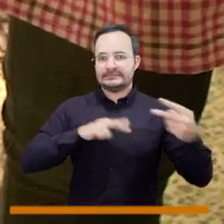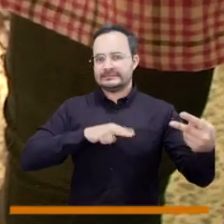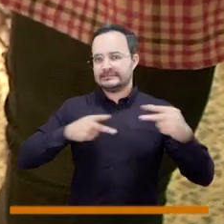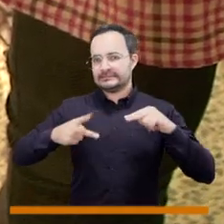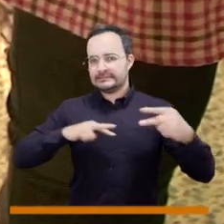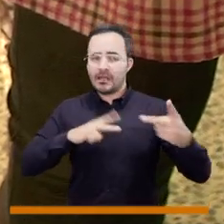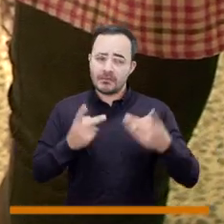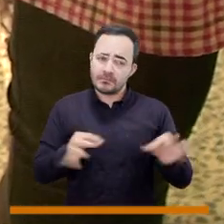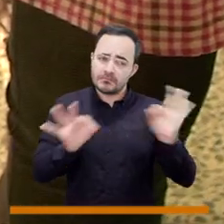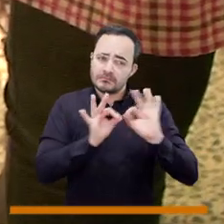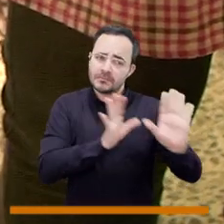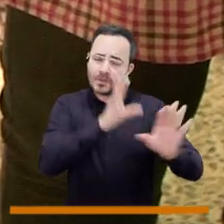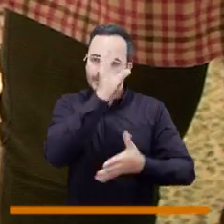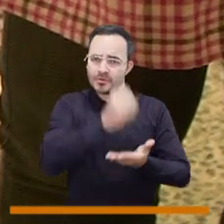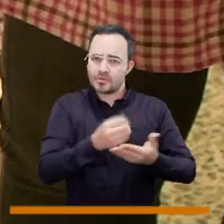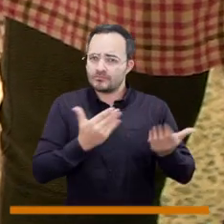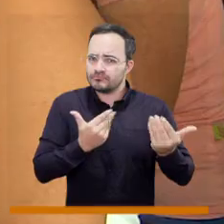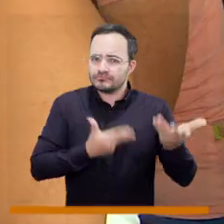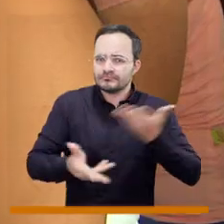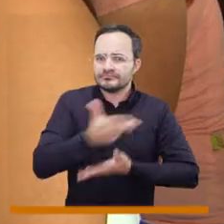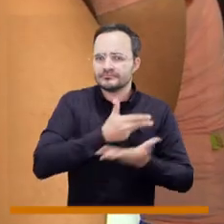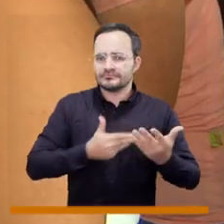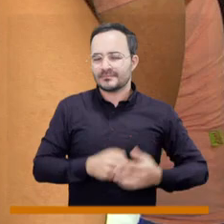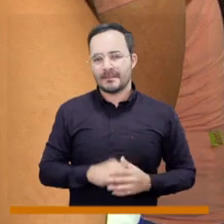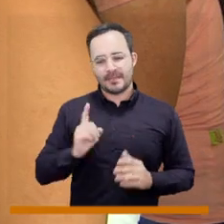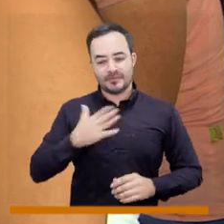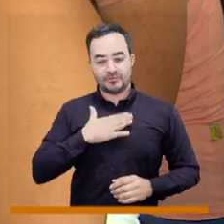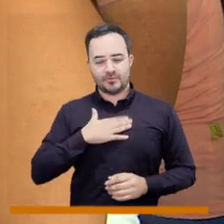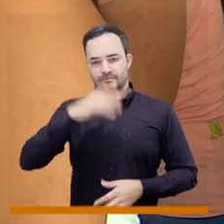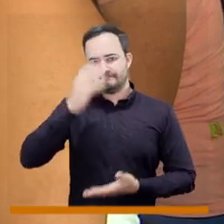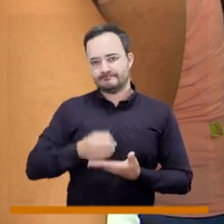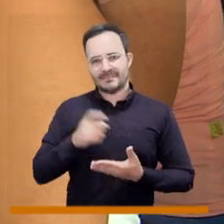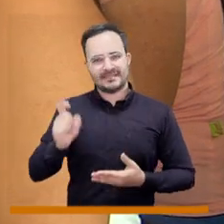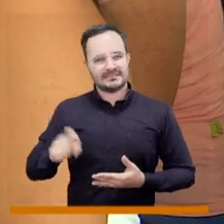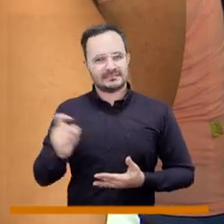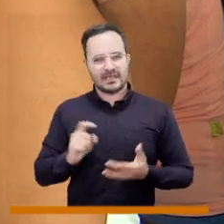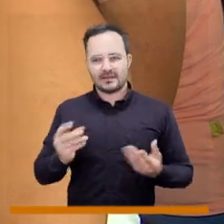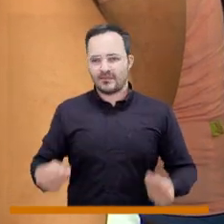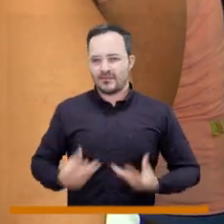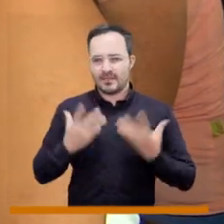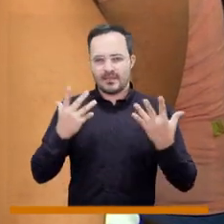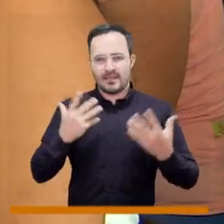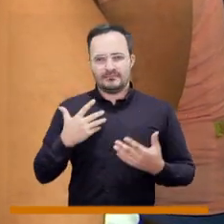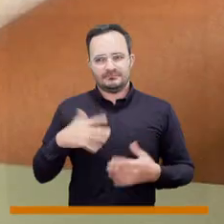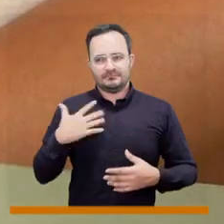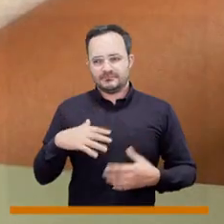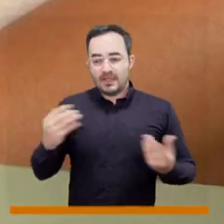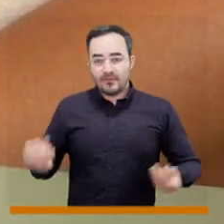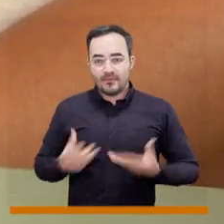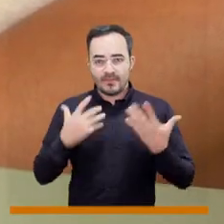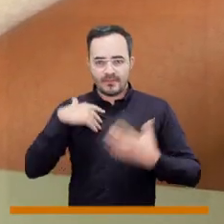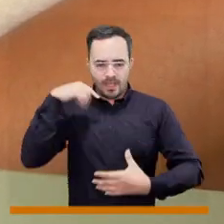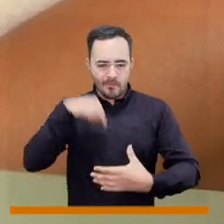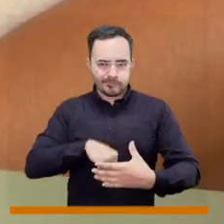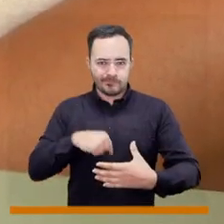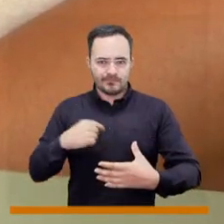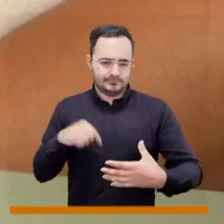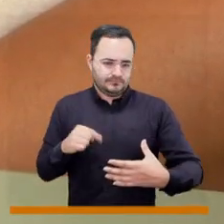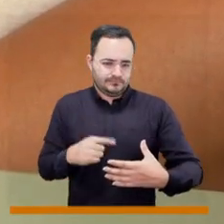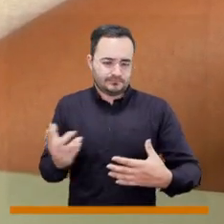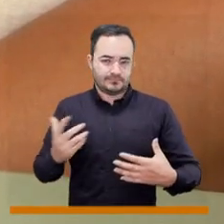personas, pero yo sí creo que tenemos que seguir defendiendo la vida de los no